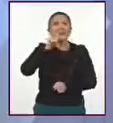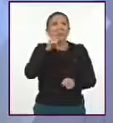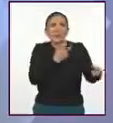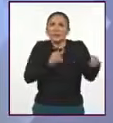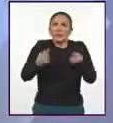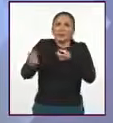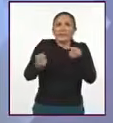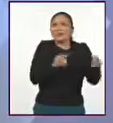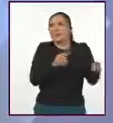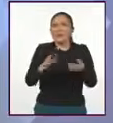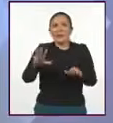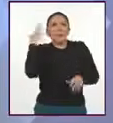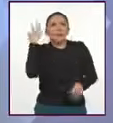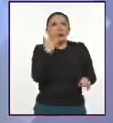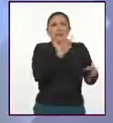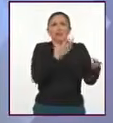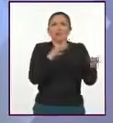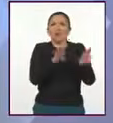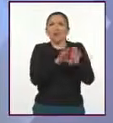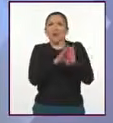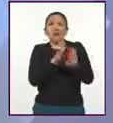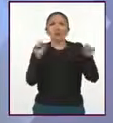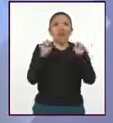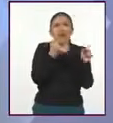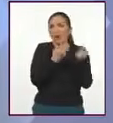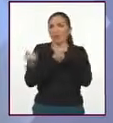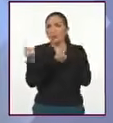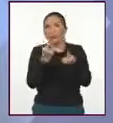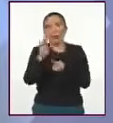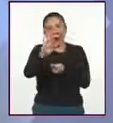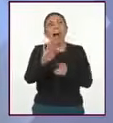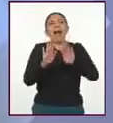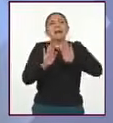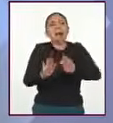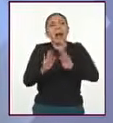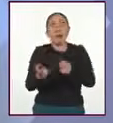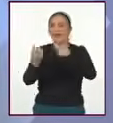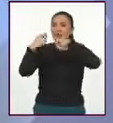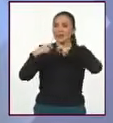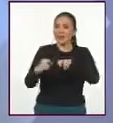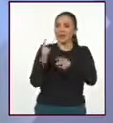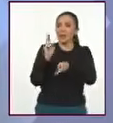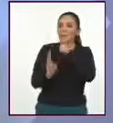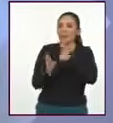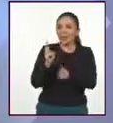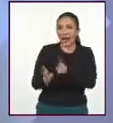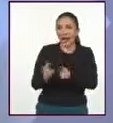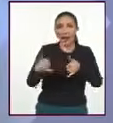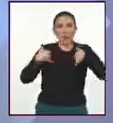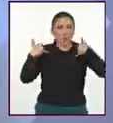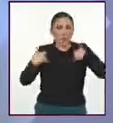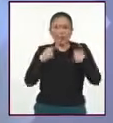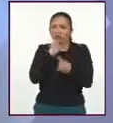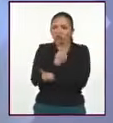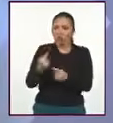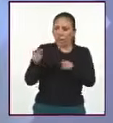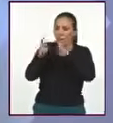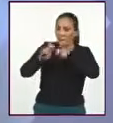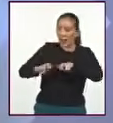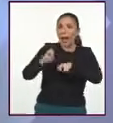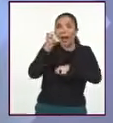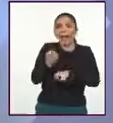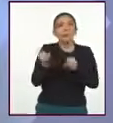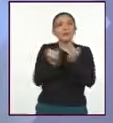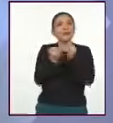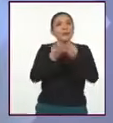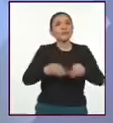ajetreados, poder sentarnos y tener una plática de verdad con nuestros niños, niñas y adolescentes podría de alguna manera ser también una